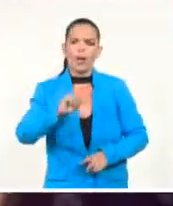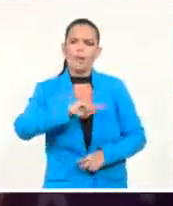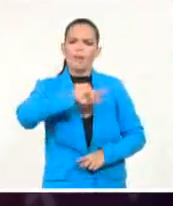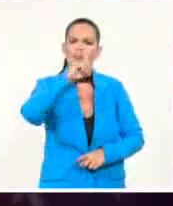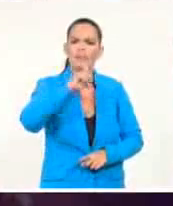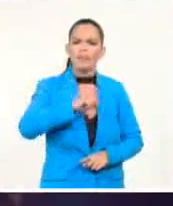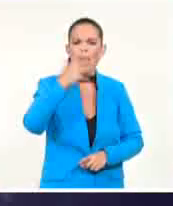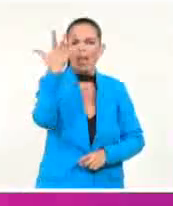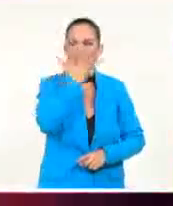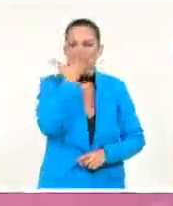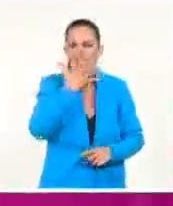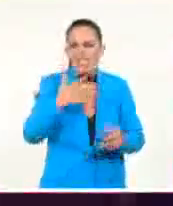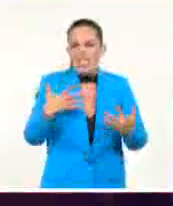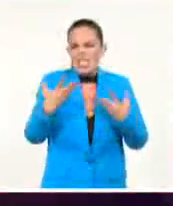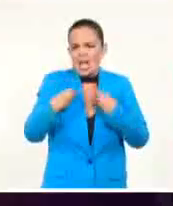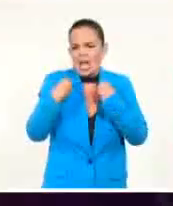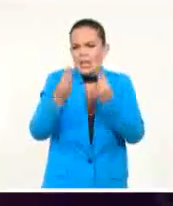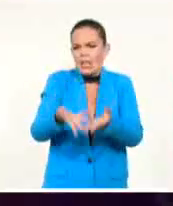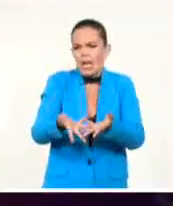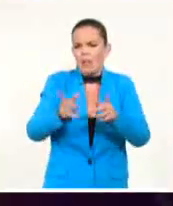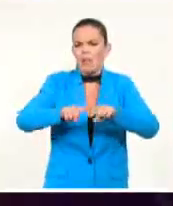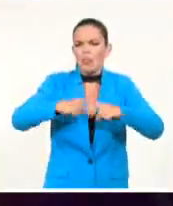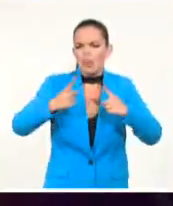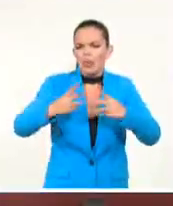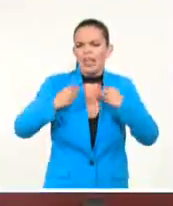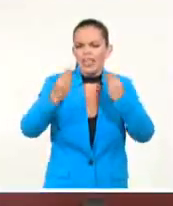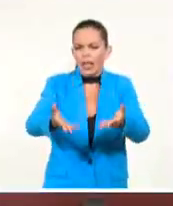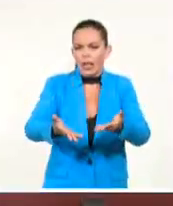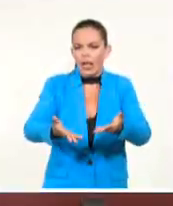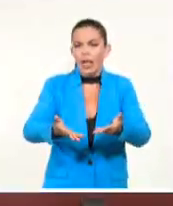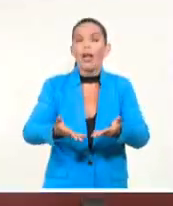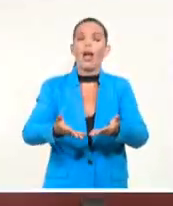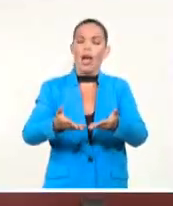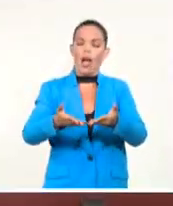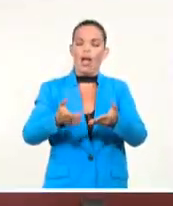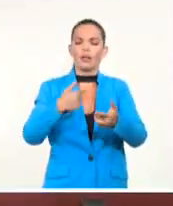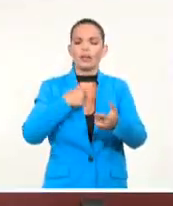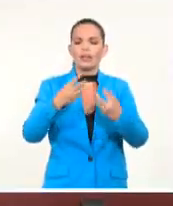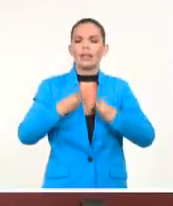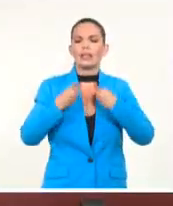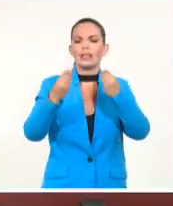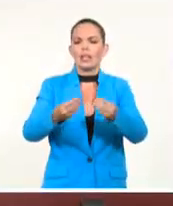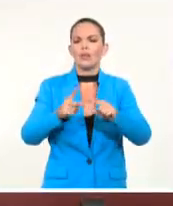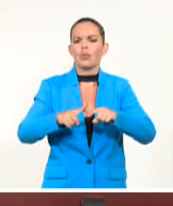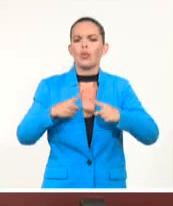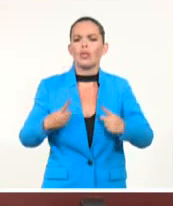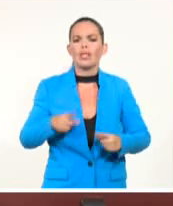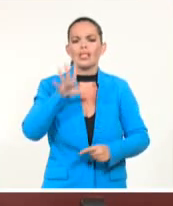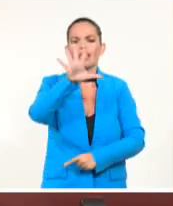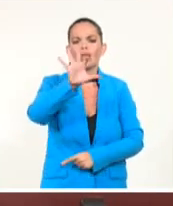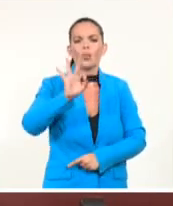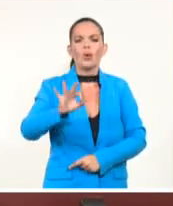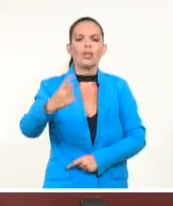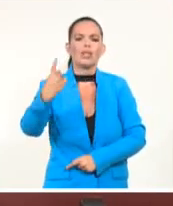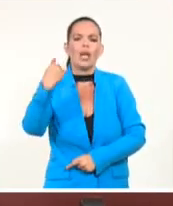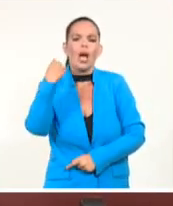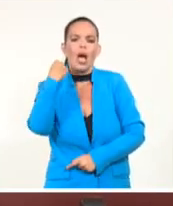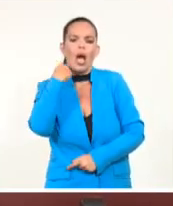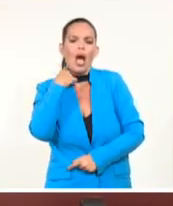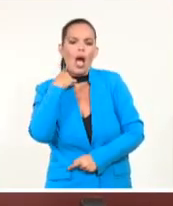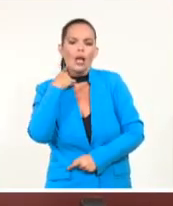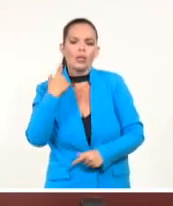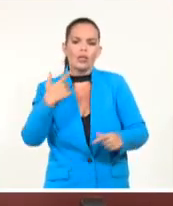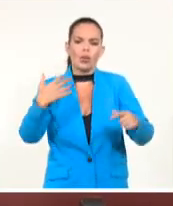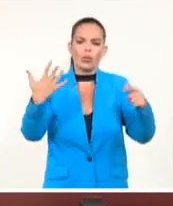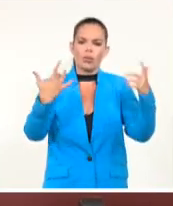dedica este premio, responde: el premio este año se lo hemos dedicado a los 50 años de la Nueva Trova y a los 70 años de los Muñequitos de